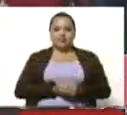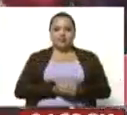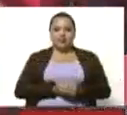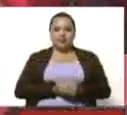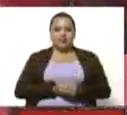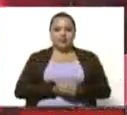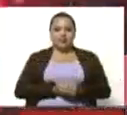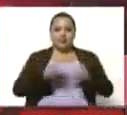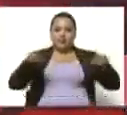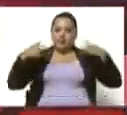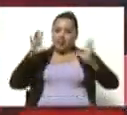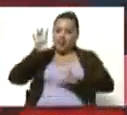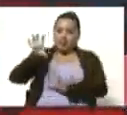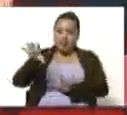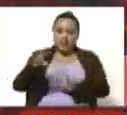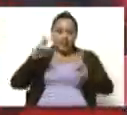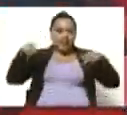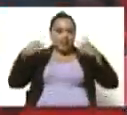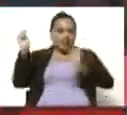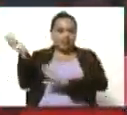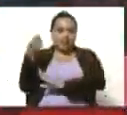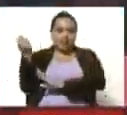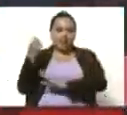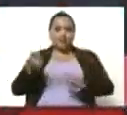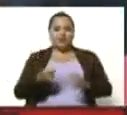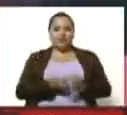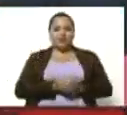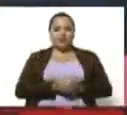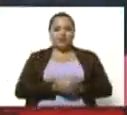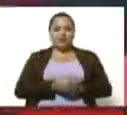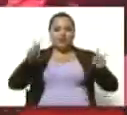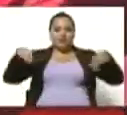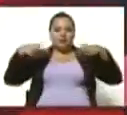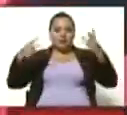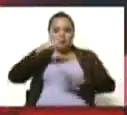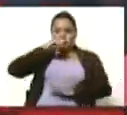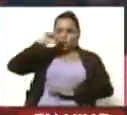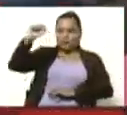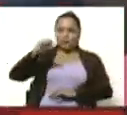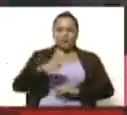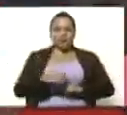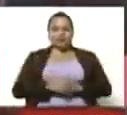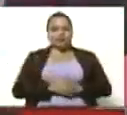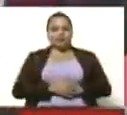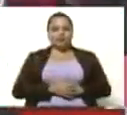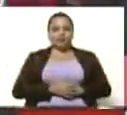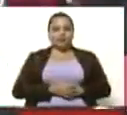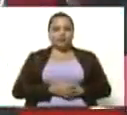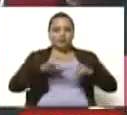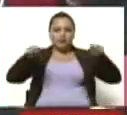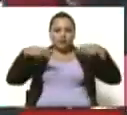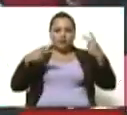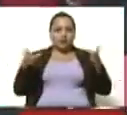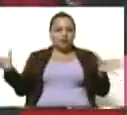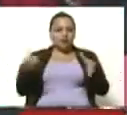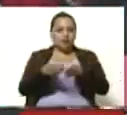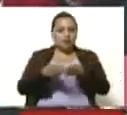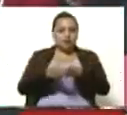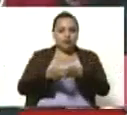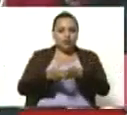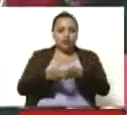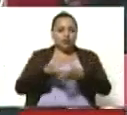patria viva apure viva Nicolás Maduro viva el partido socialista